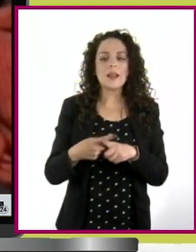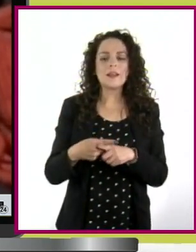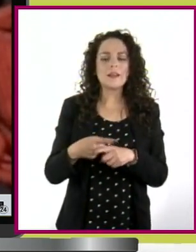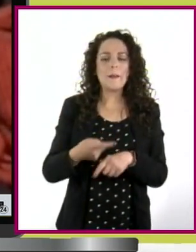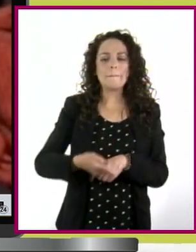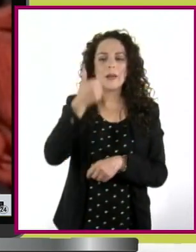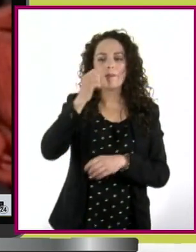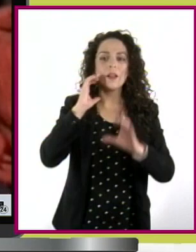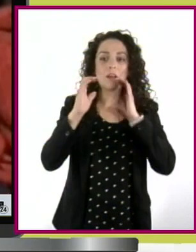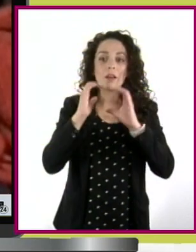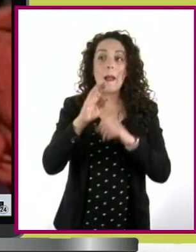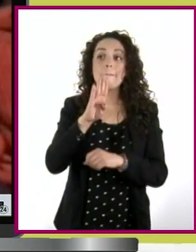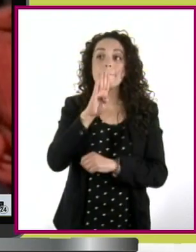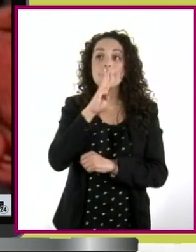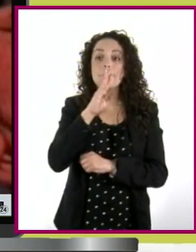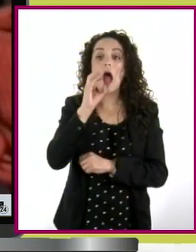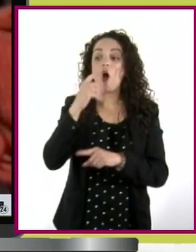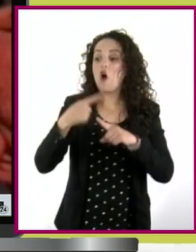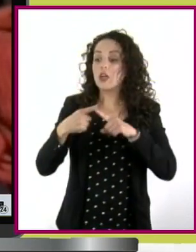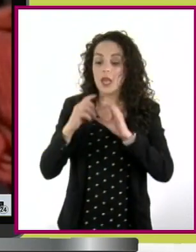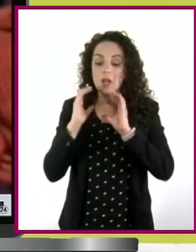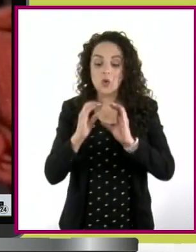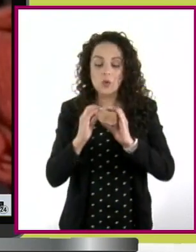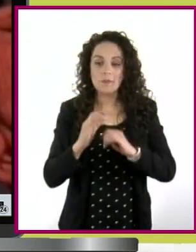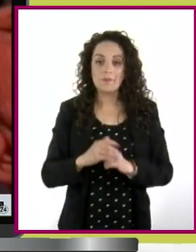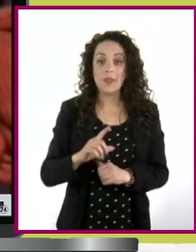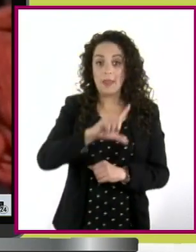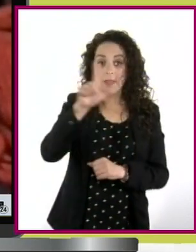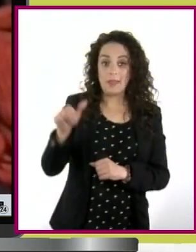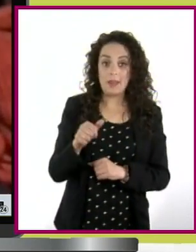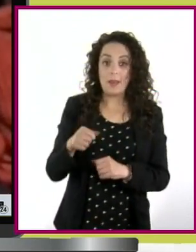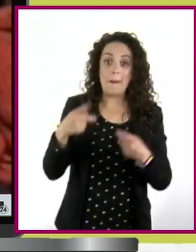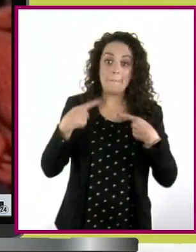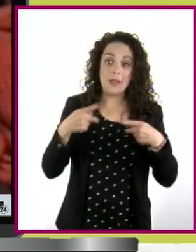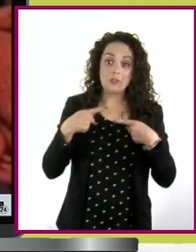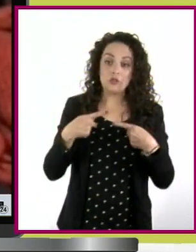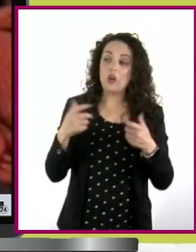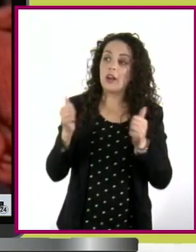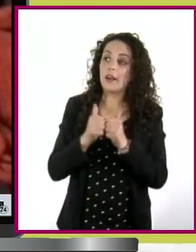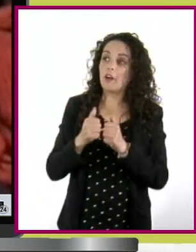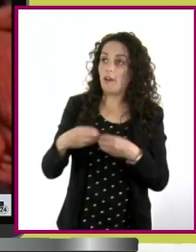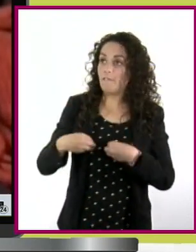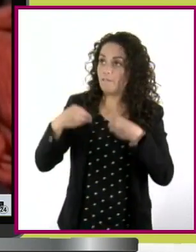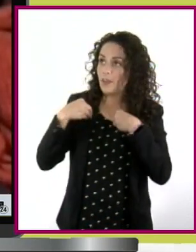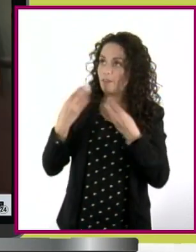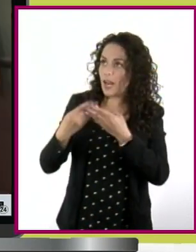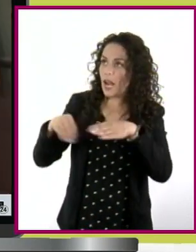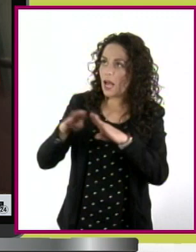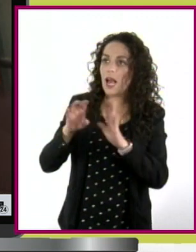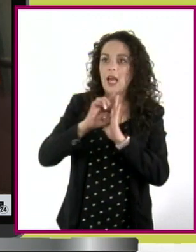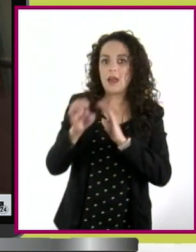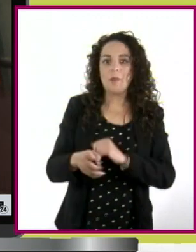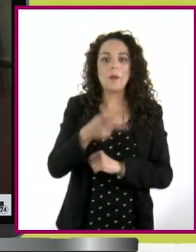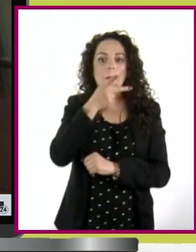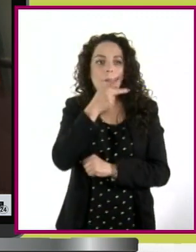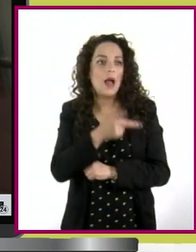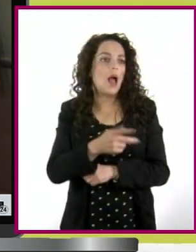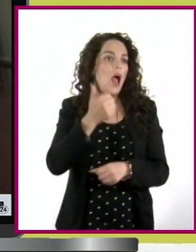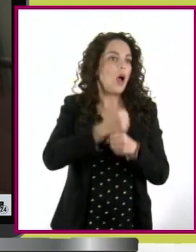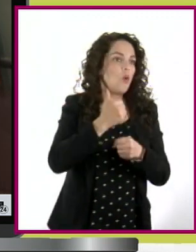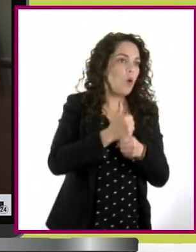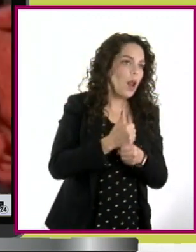cuida. Luego nos comunicamos con las personas que están en nuestra casa, ¿sí? Nuestro papá, nuestra abuela, nuestro